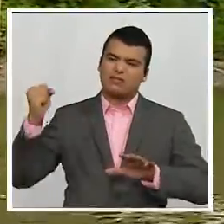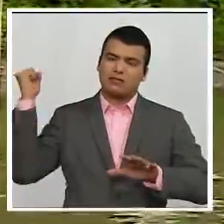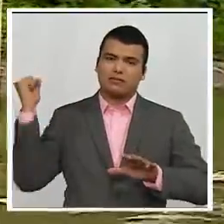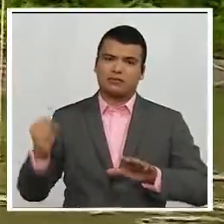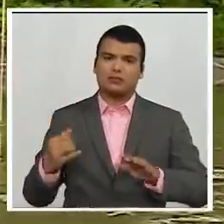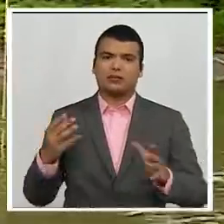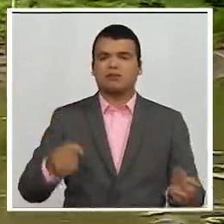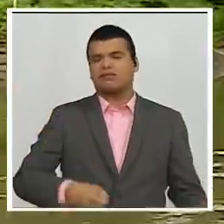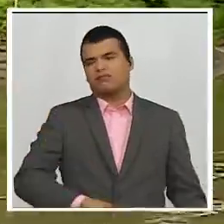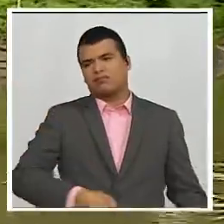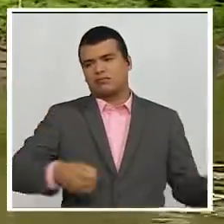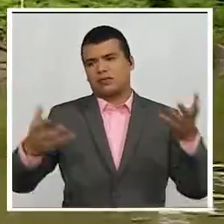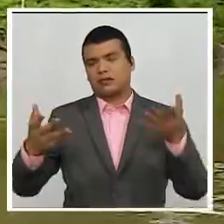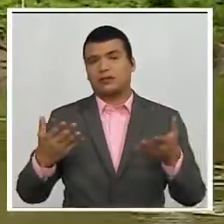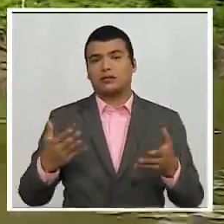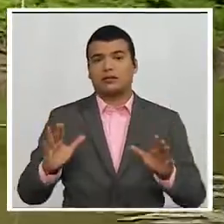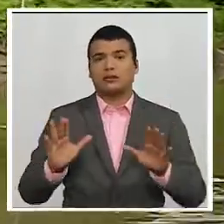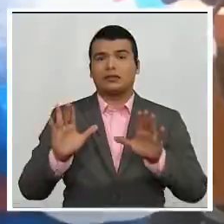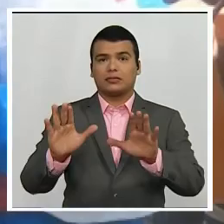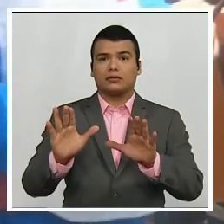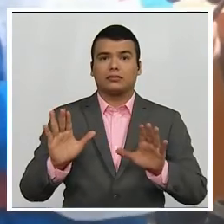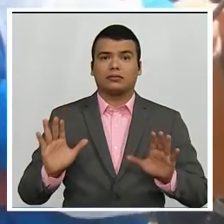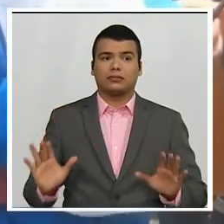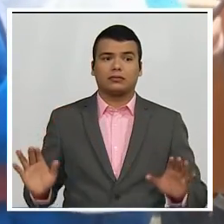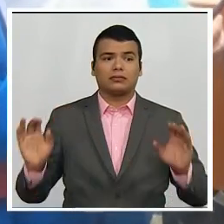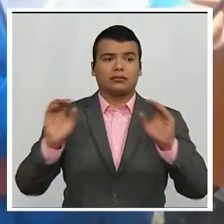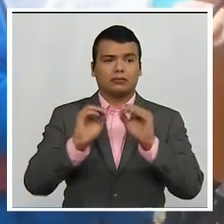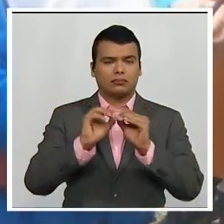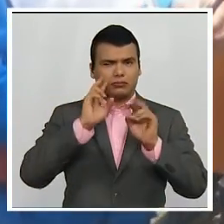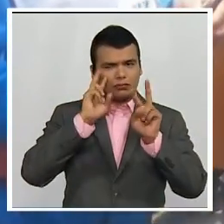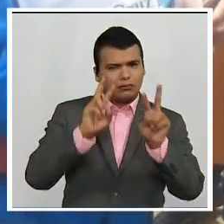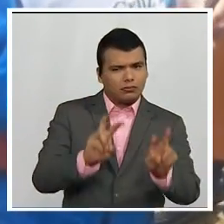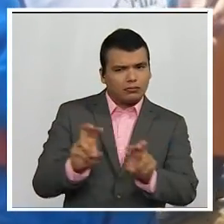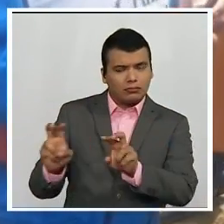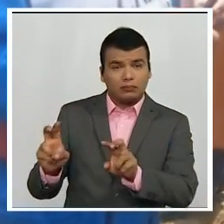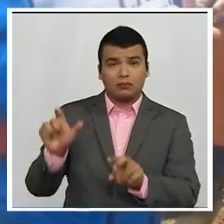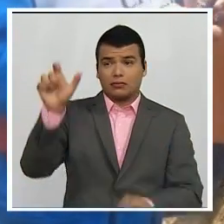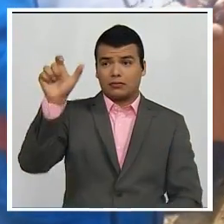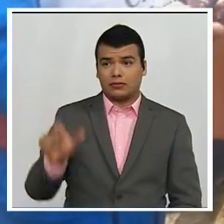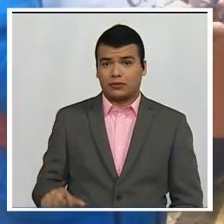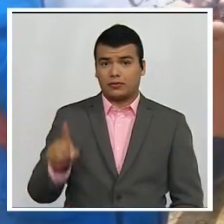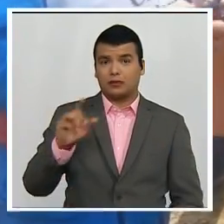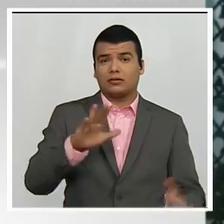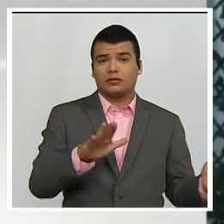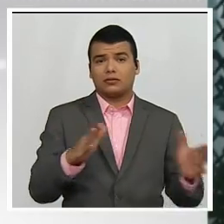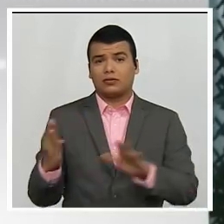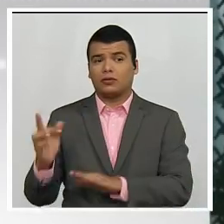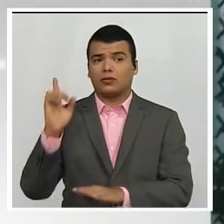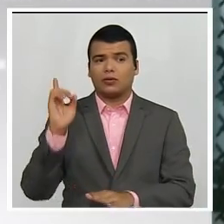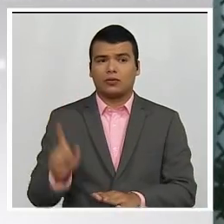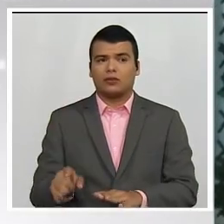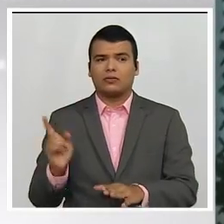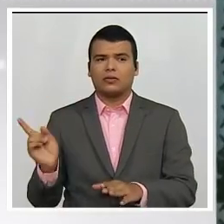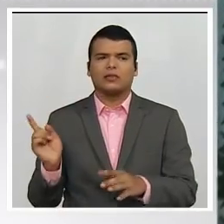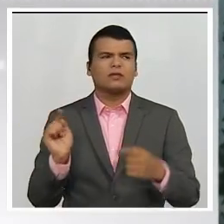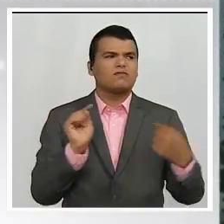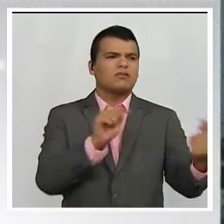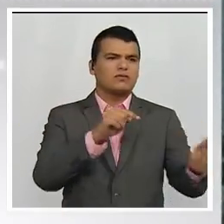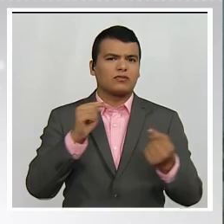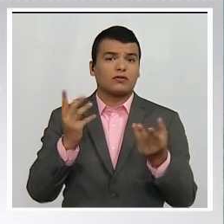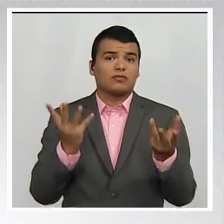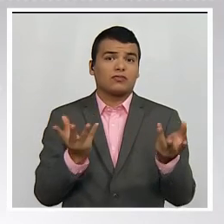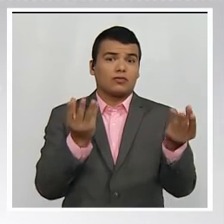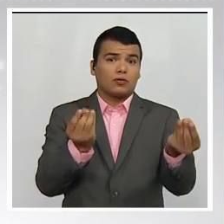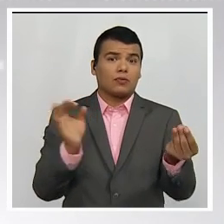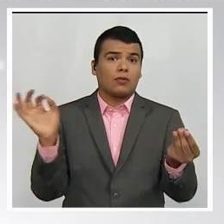sido lanzado al río las autoridades investigan versiones que indican que la muerte del joven se produjo por un conflicto entre pandillas o